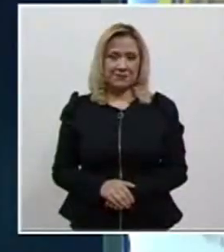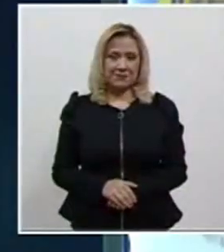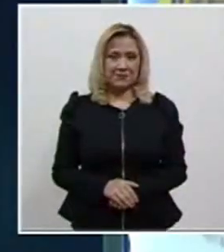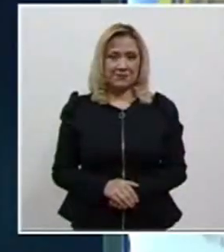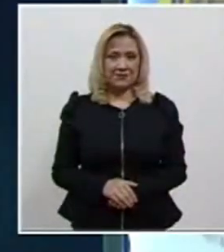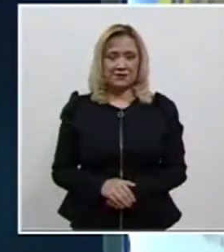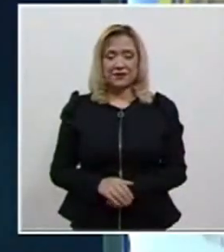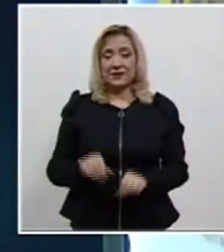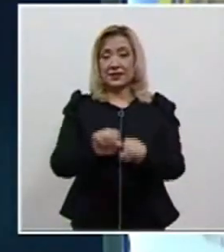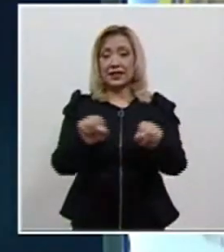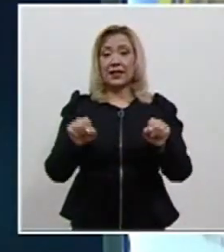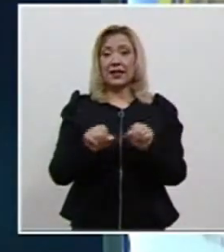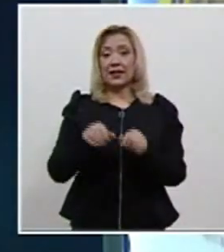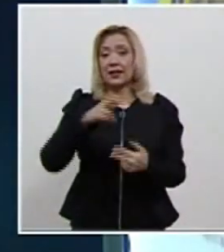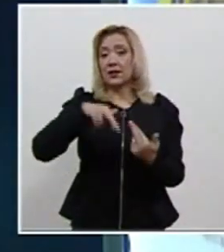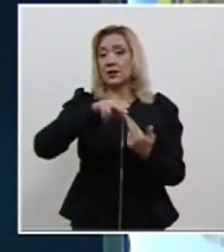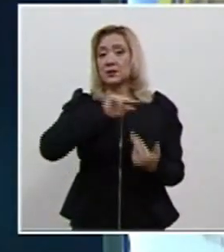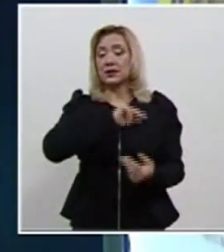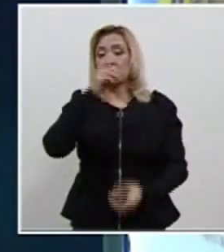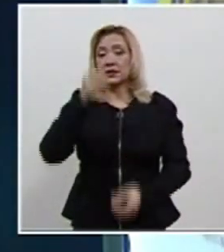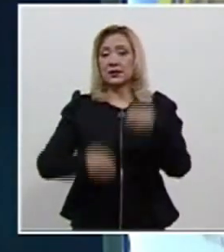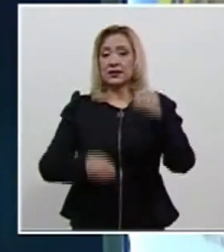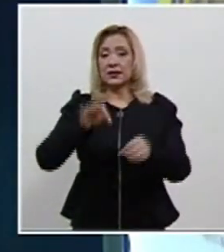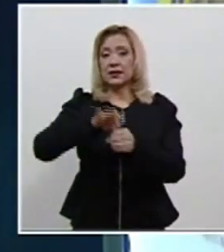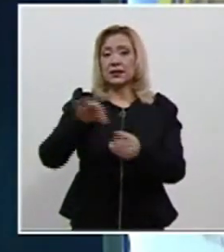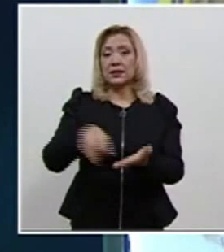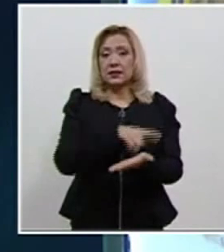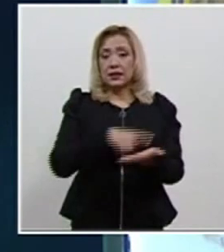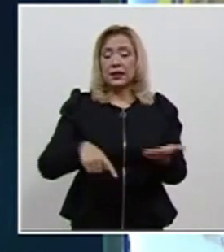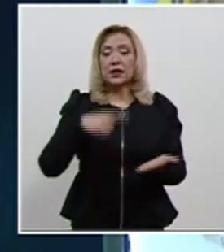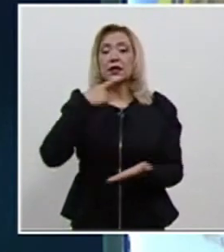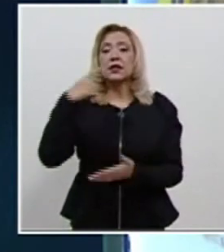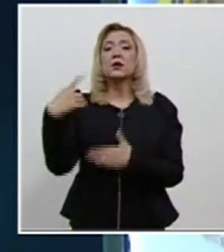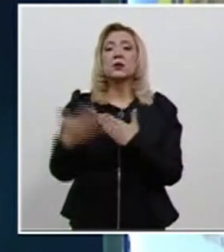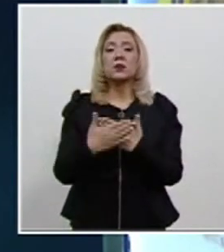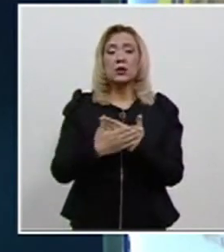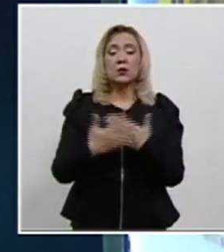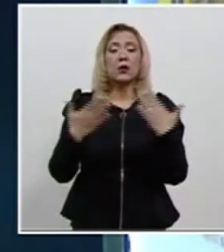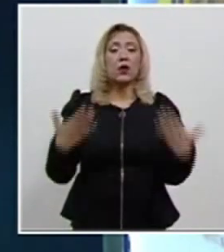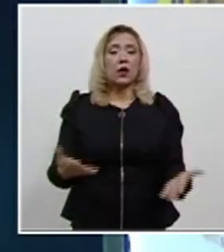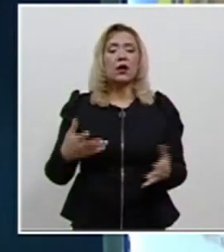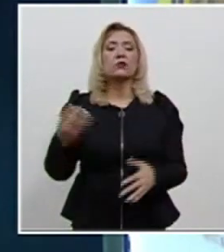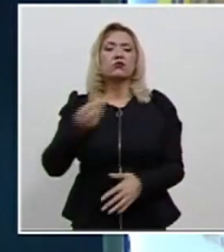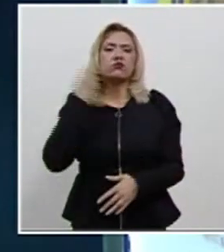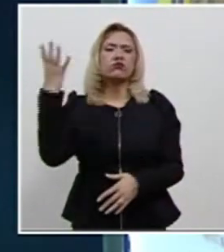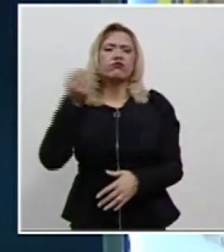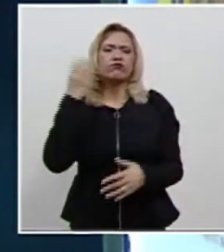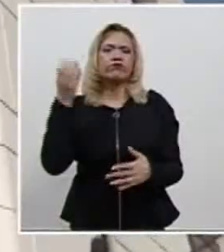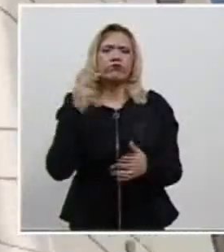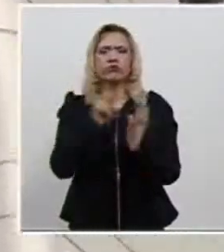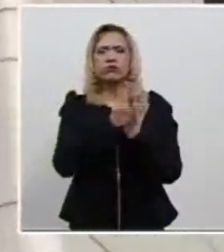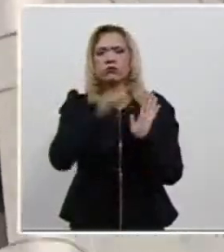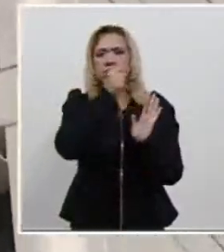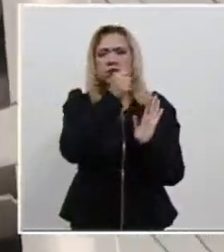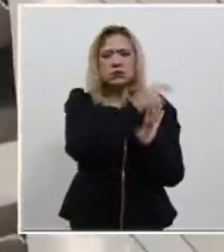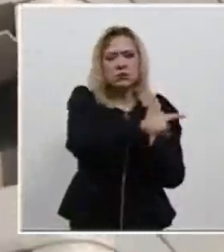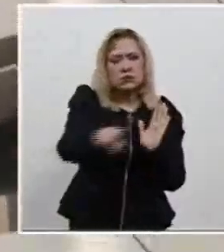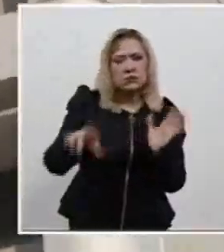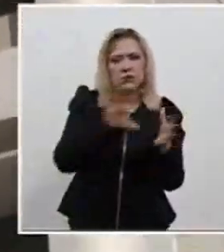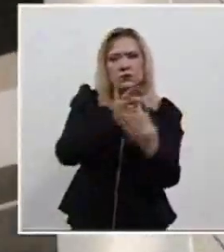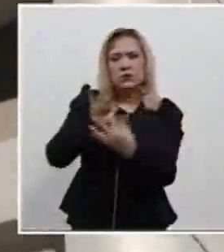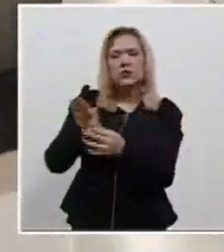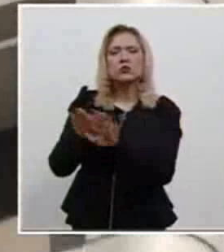Y la Sala Regional Especializada del Tribunal Electoral llevará a cabo un conversatorio dirigido a periodistas sobre la labor que